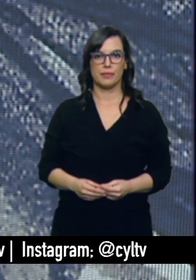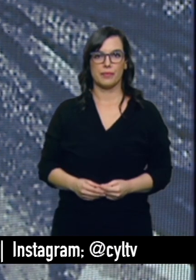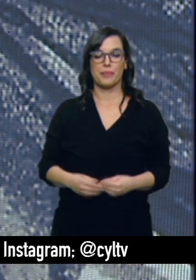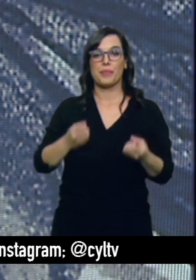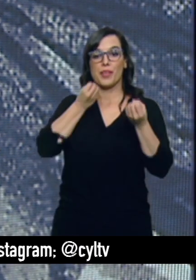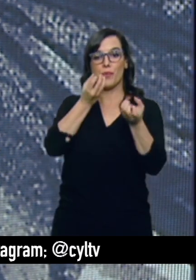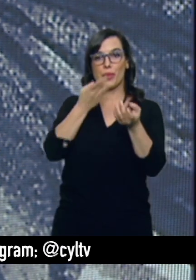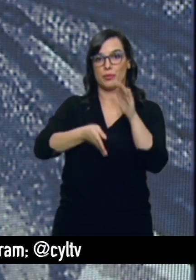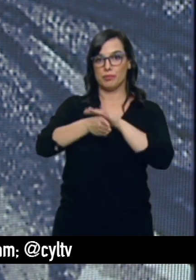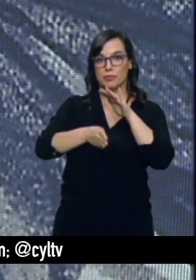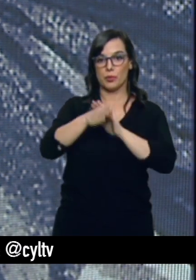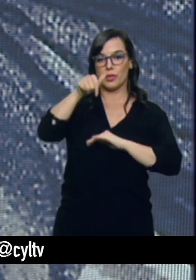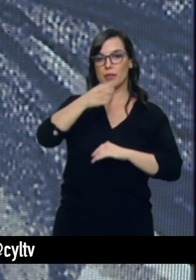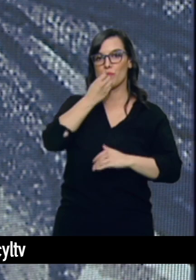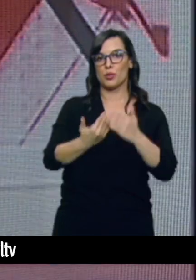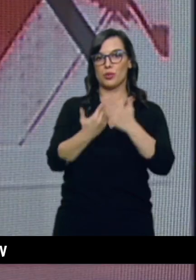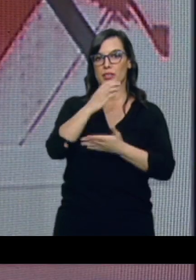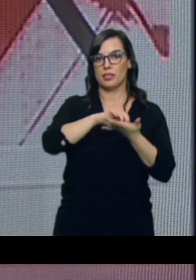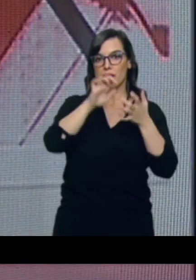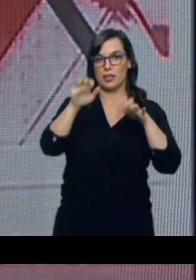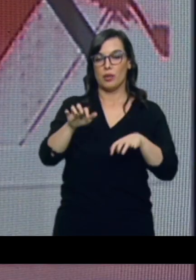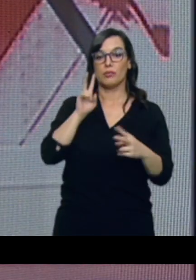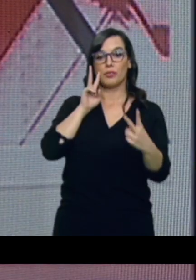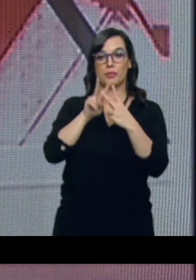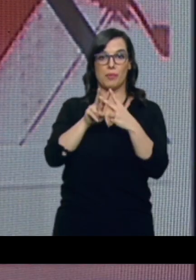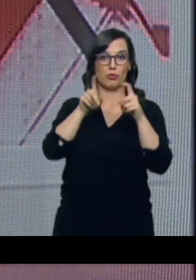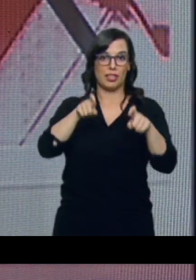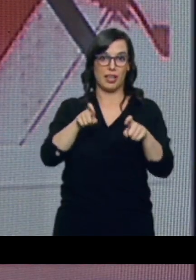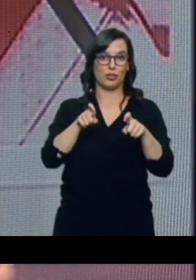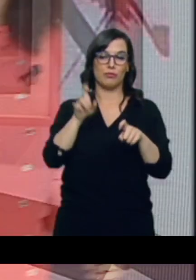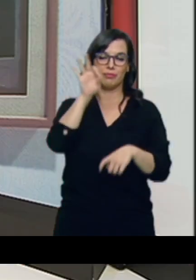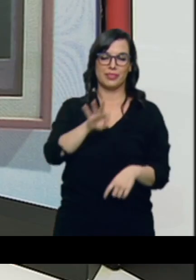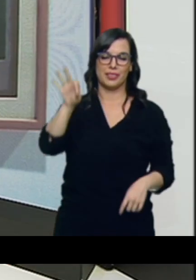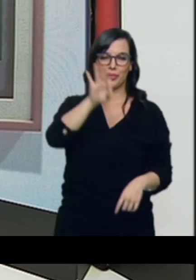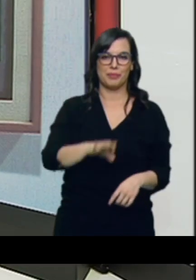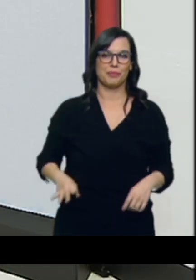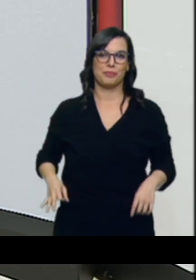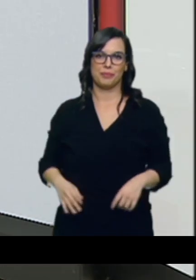La información continúa en Buenos Días Castilla y León. Volvemos tras una pausa. Hasta ahora.